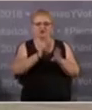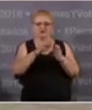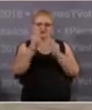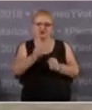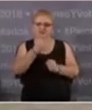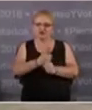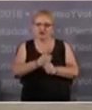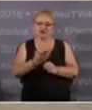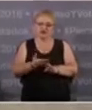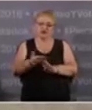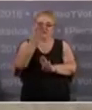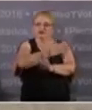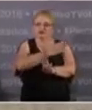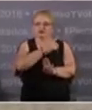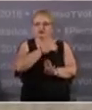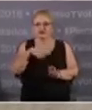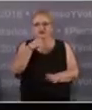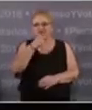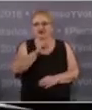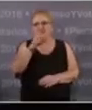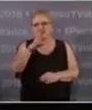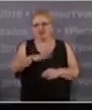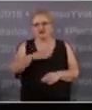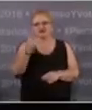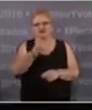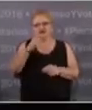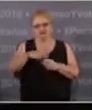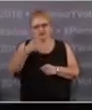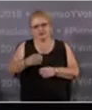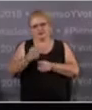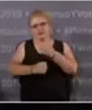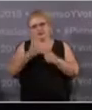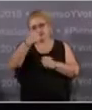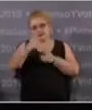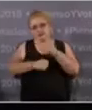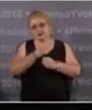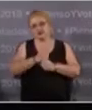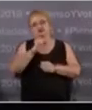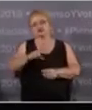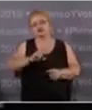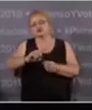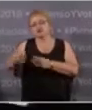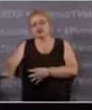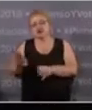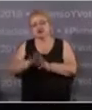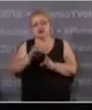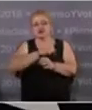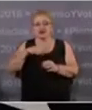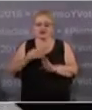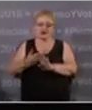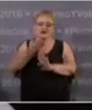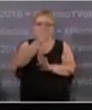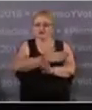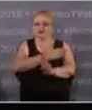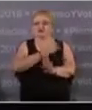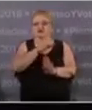el tema de la prevención. Hay que decir, además, que en este sexenio se ha abandonado prácticamente el tema de la prevención social del delito,